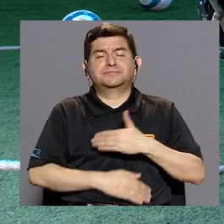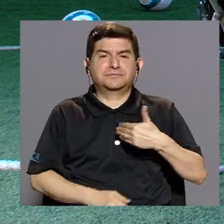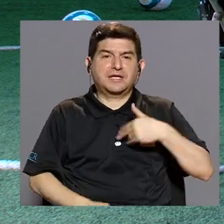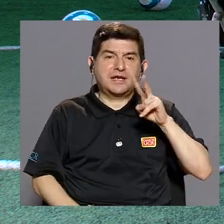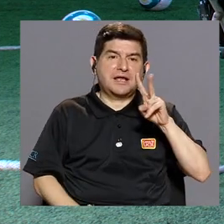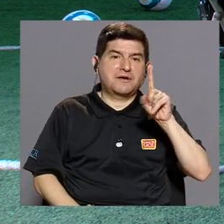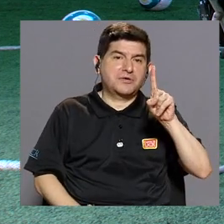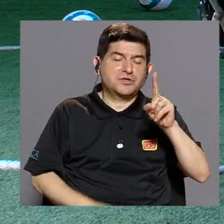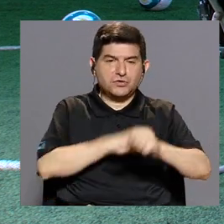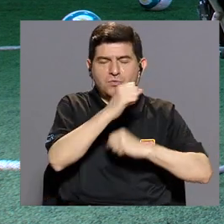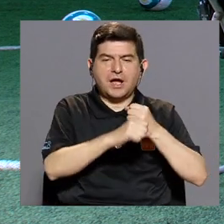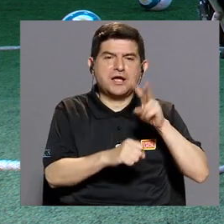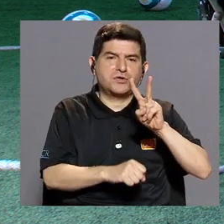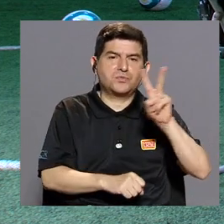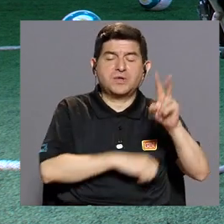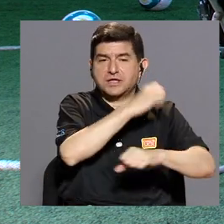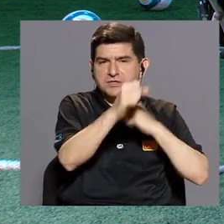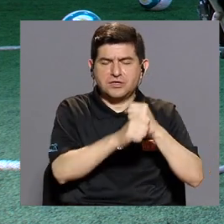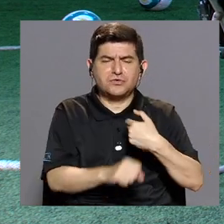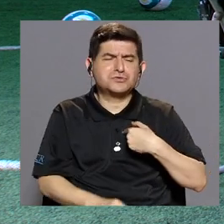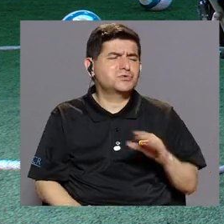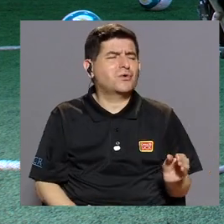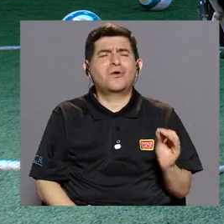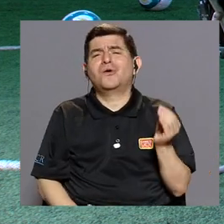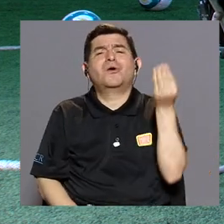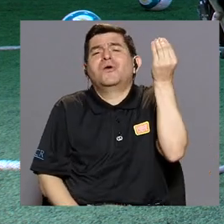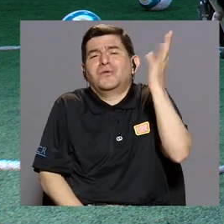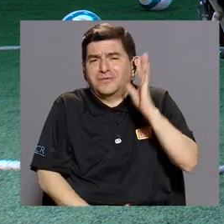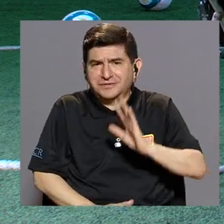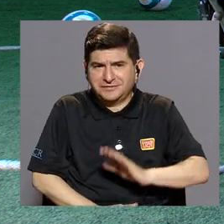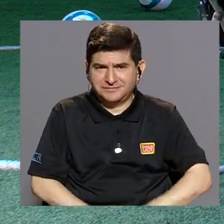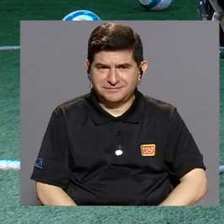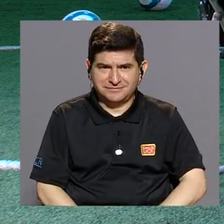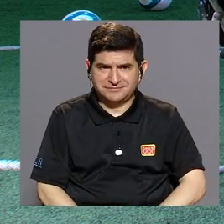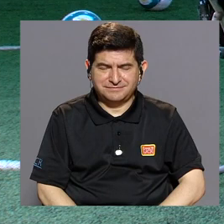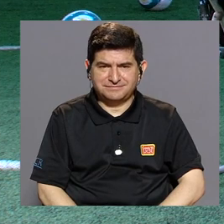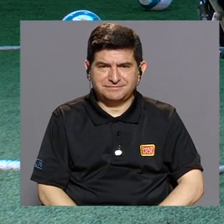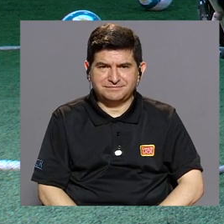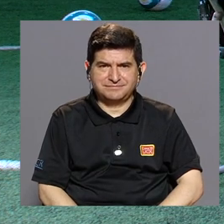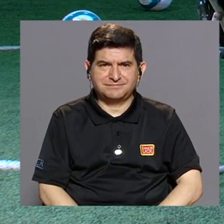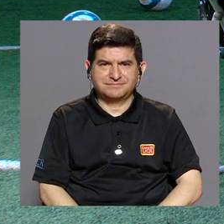Tenía 21 años, 22 años. Era una chiquilla, ¿verdad? Como quien dice.